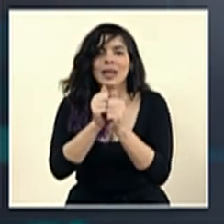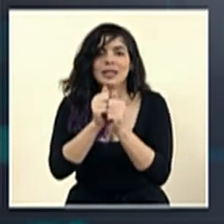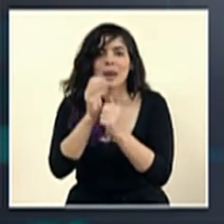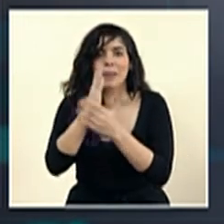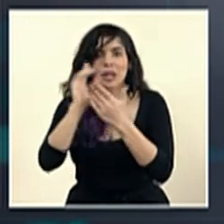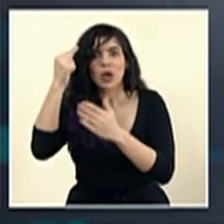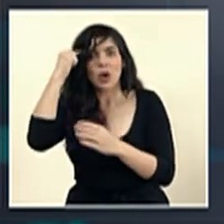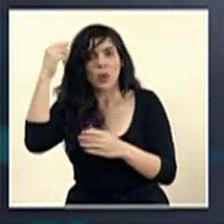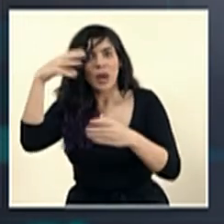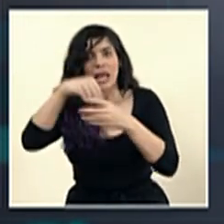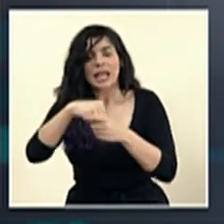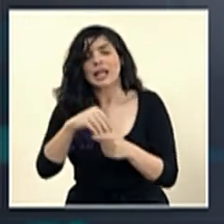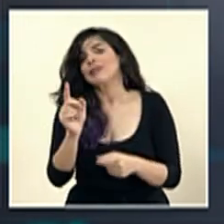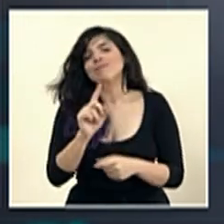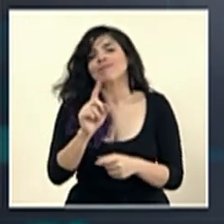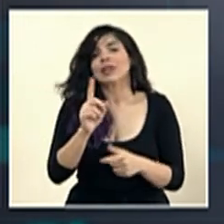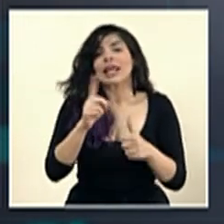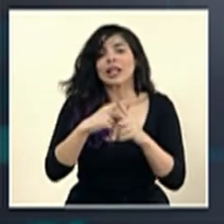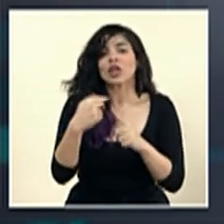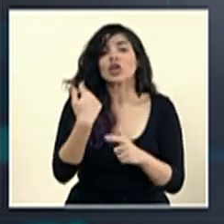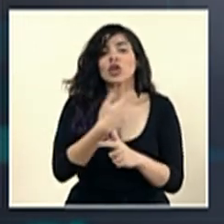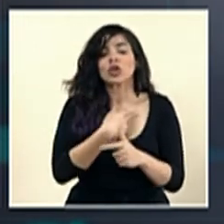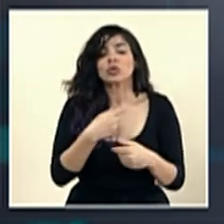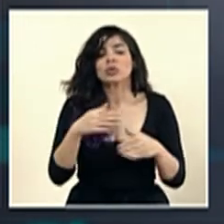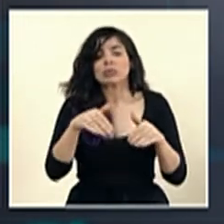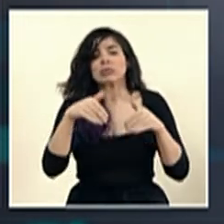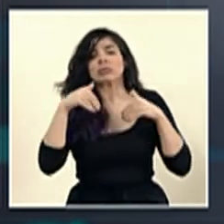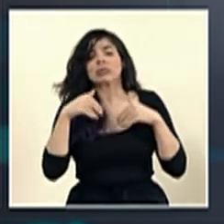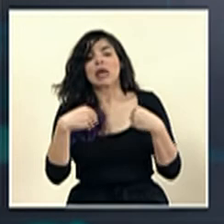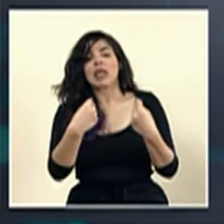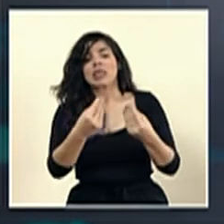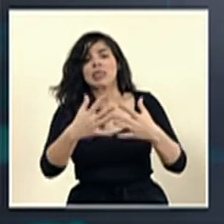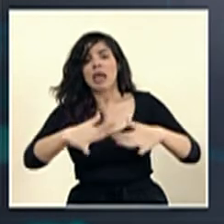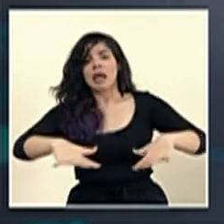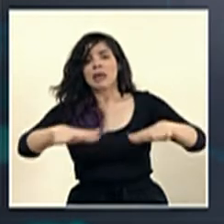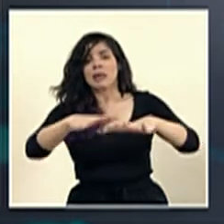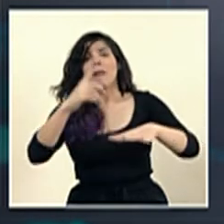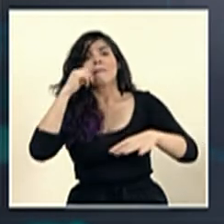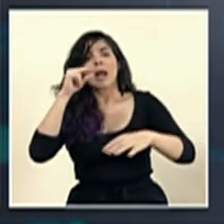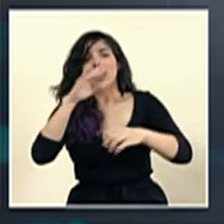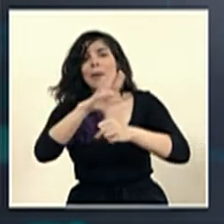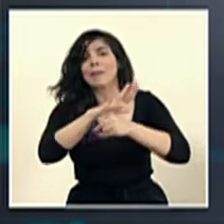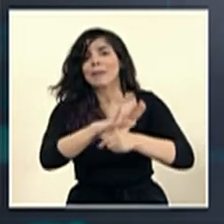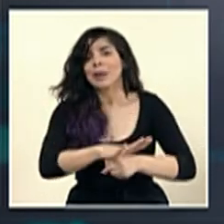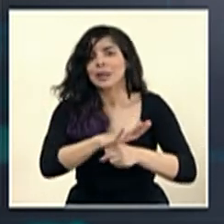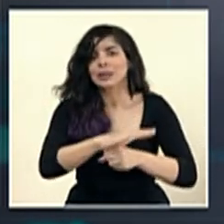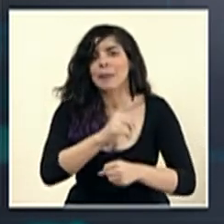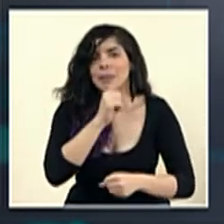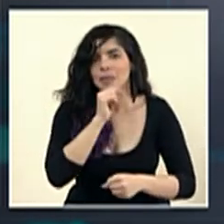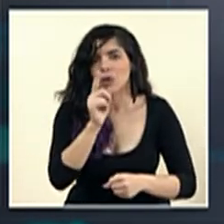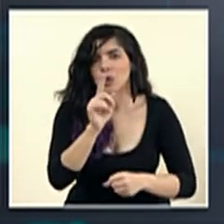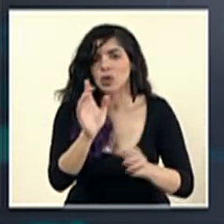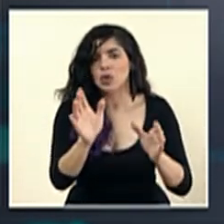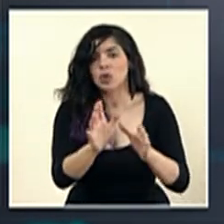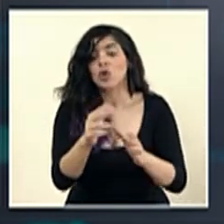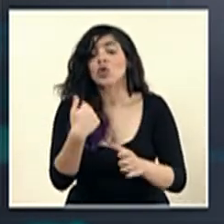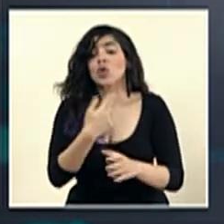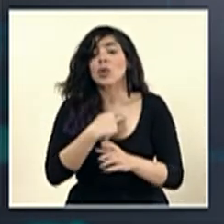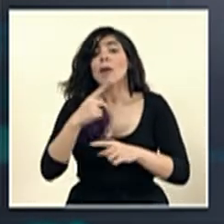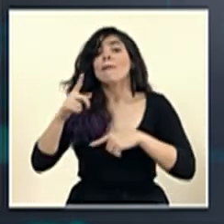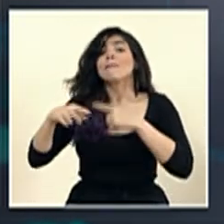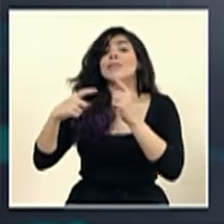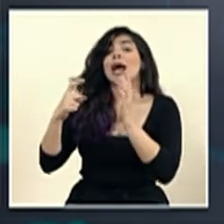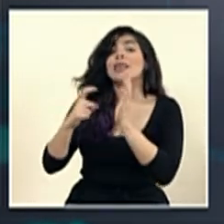gobierno. Más bien estamos dando espacio para no estrujar al sector privado y nos vamos a endeudar